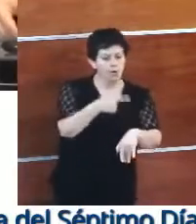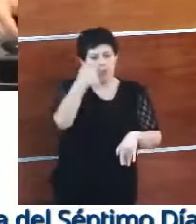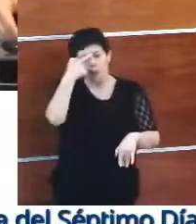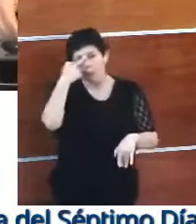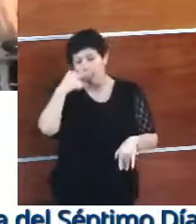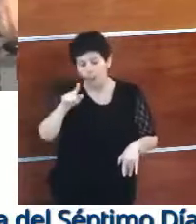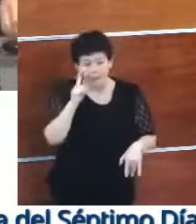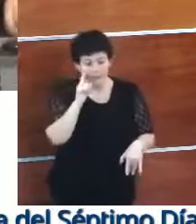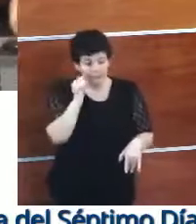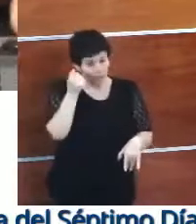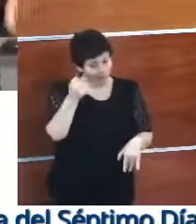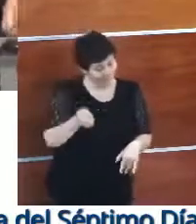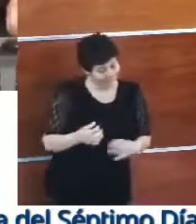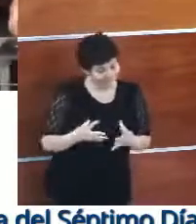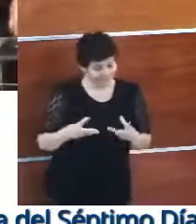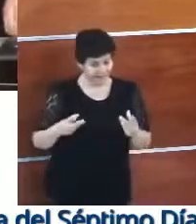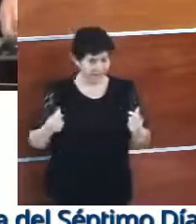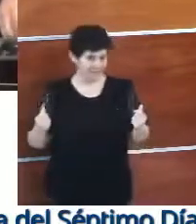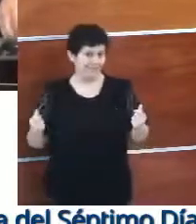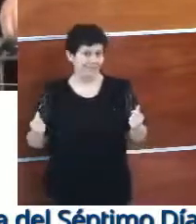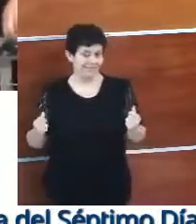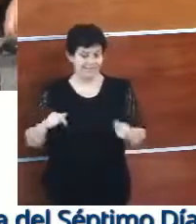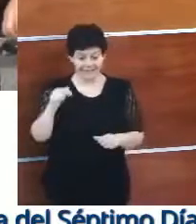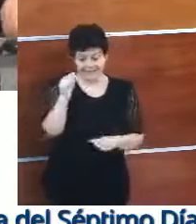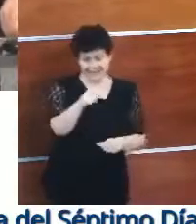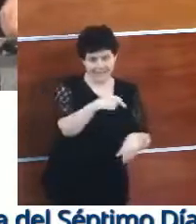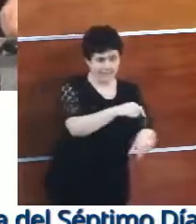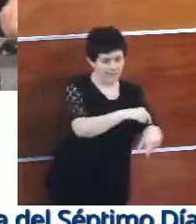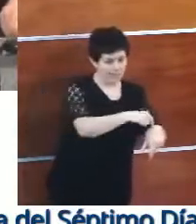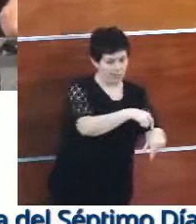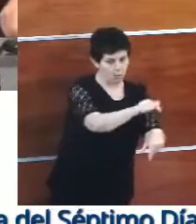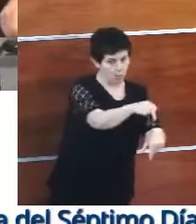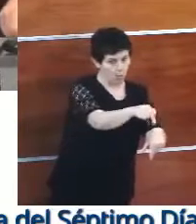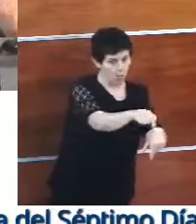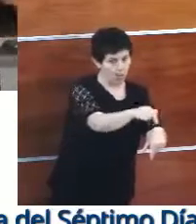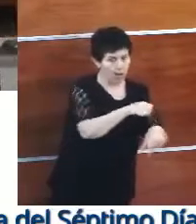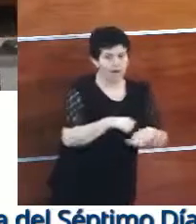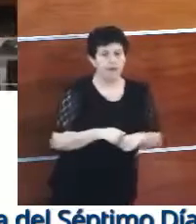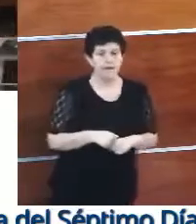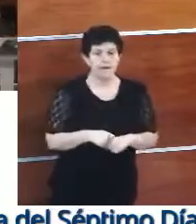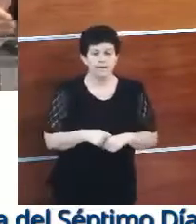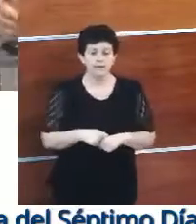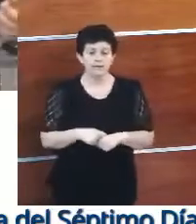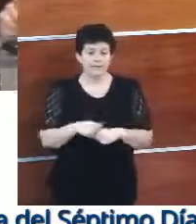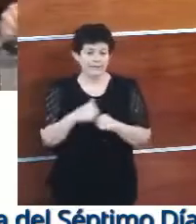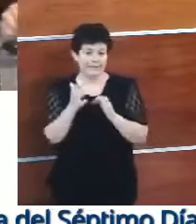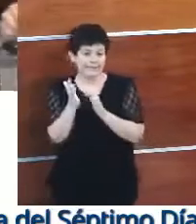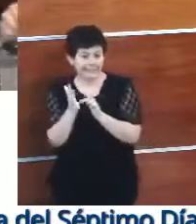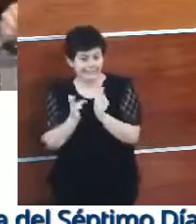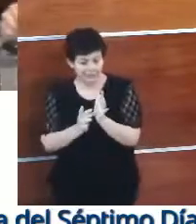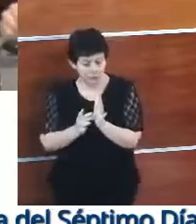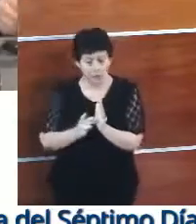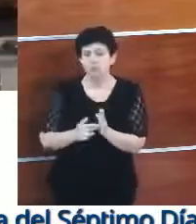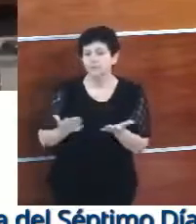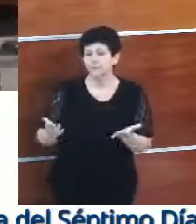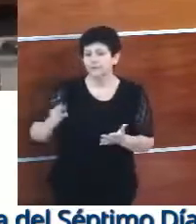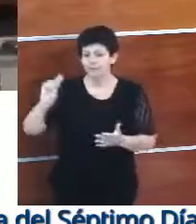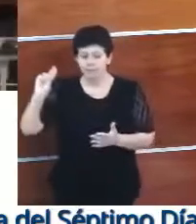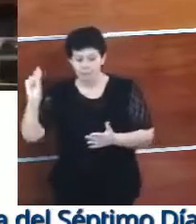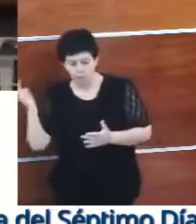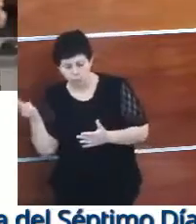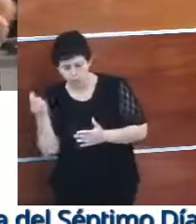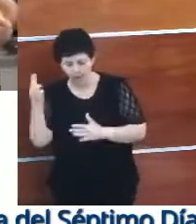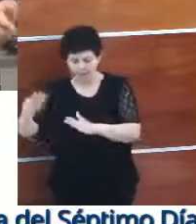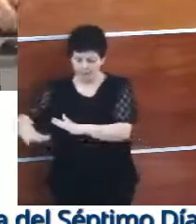cierto? Y en los postreros días, Dios dice, muere Jesús,